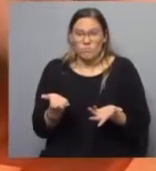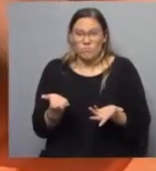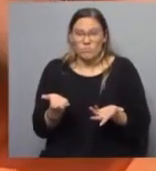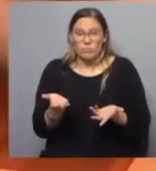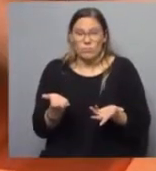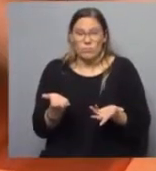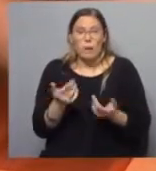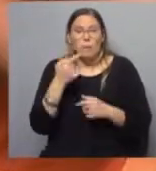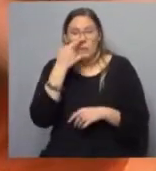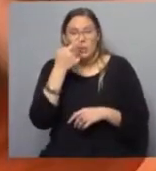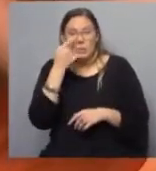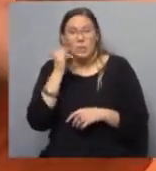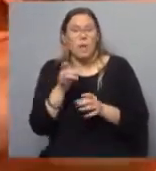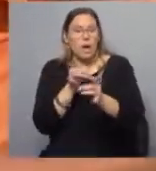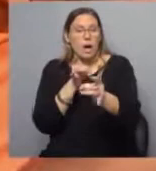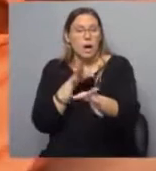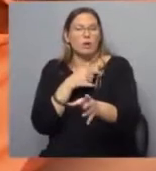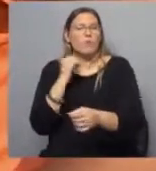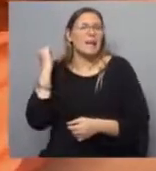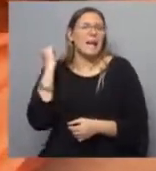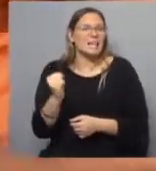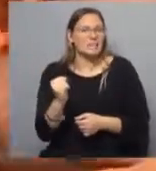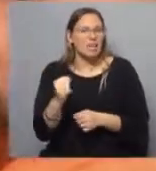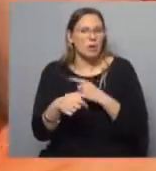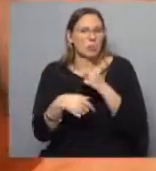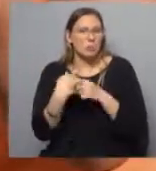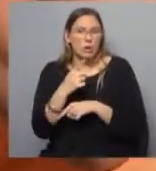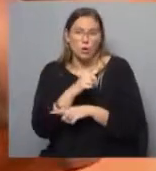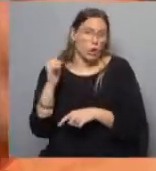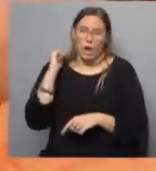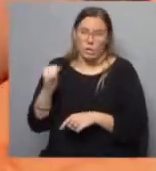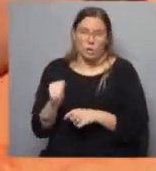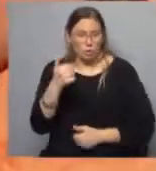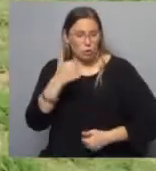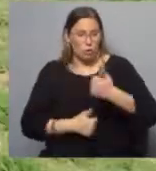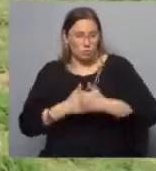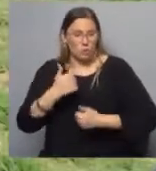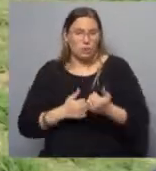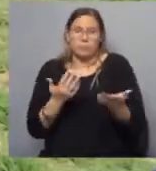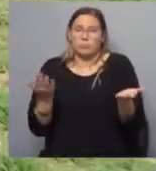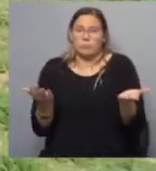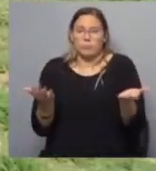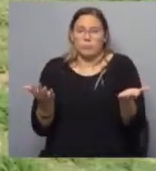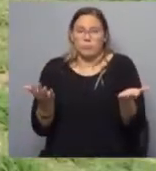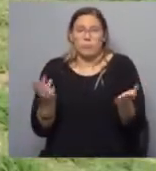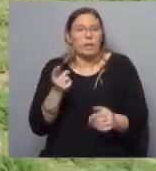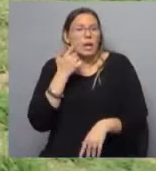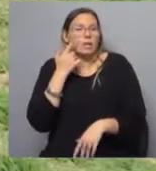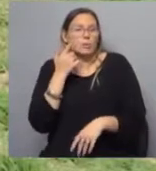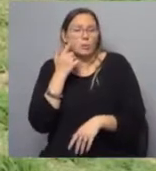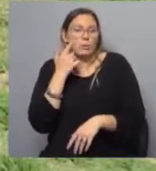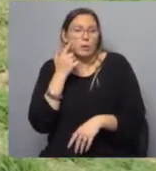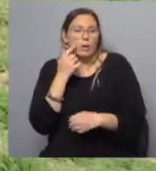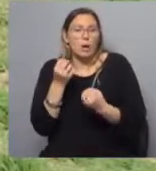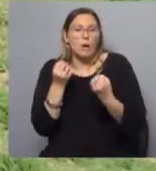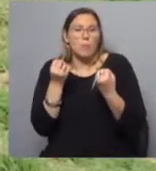te digo, me interesaba un arco para cazar y terminé no cazando y compitiendo, ¿no? Hay que probar porque